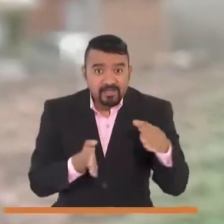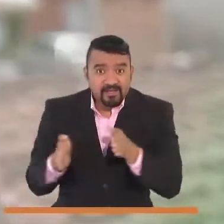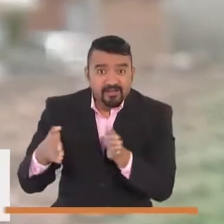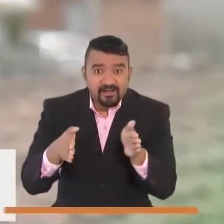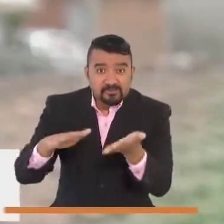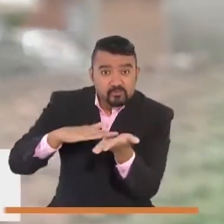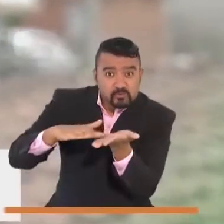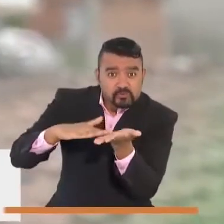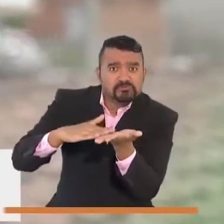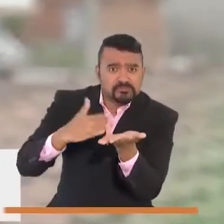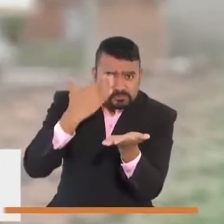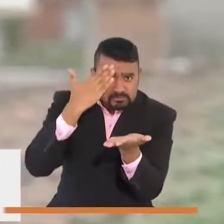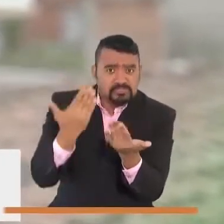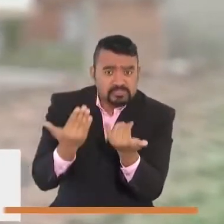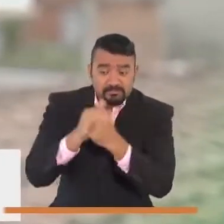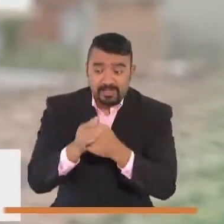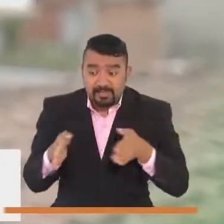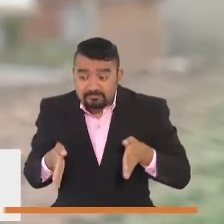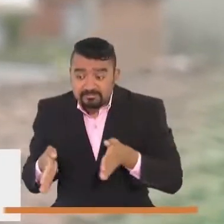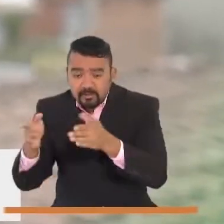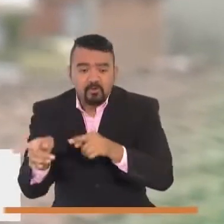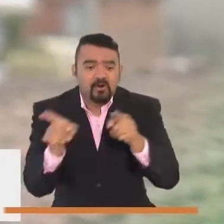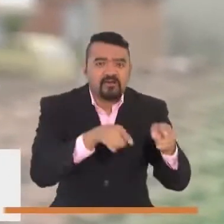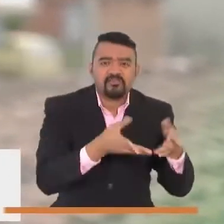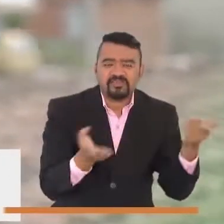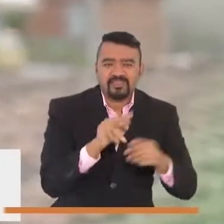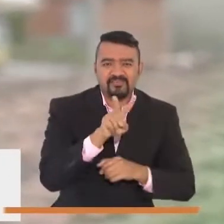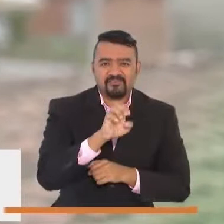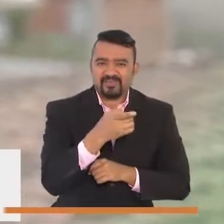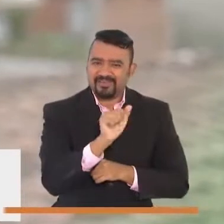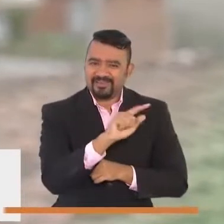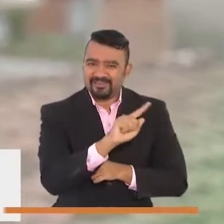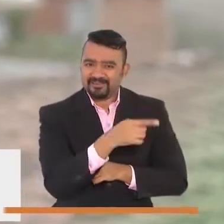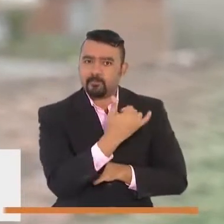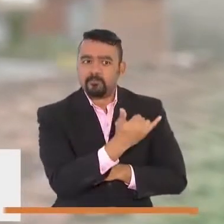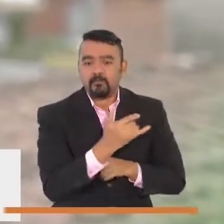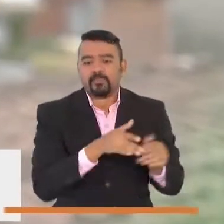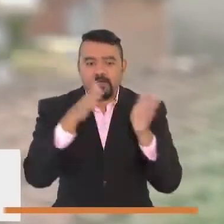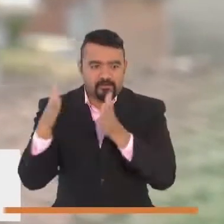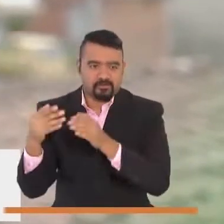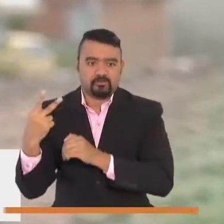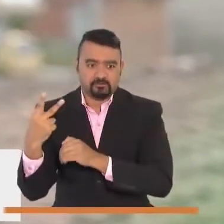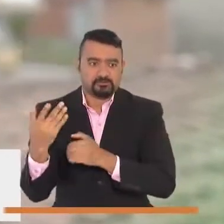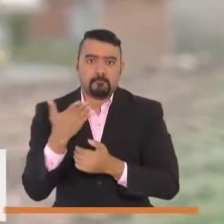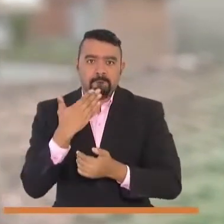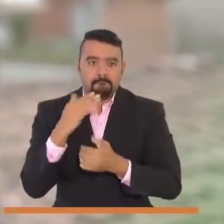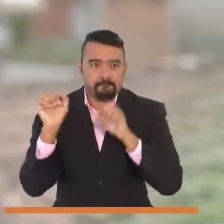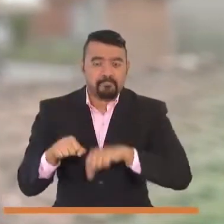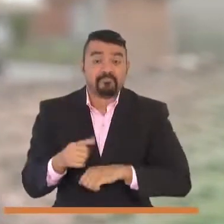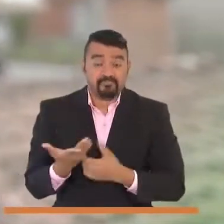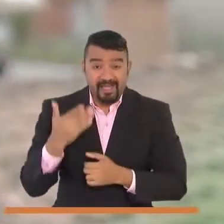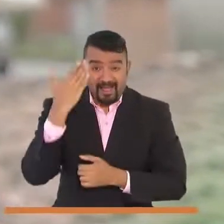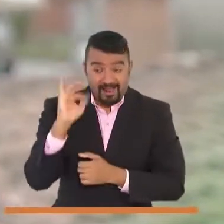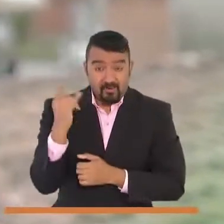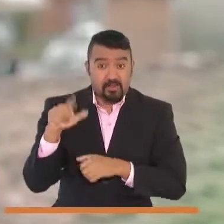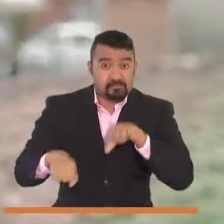que también pueden usar adicional a Las Vegas para salir de Envigado hacia Medellín. Adicional a esto va también a tener ciclorruta a todo lo